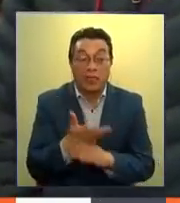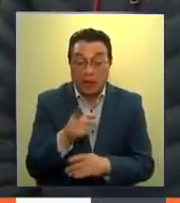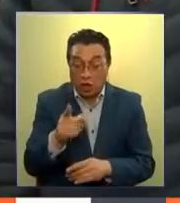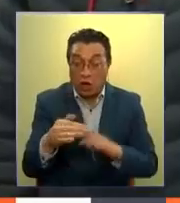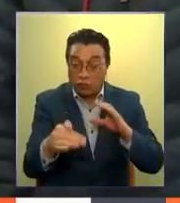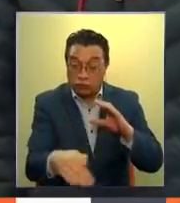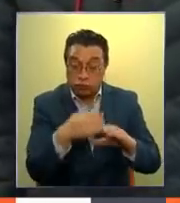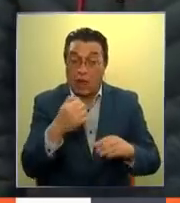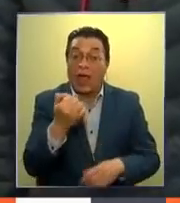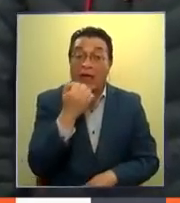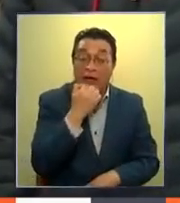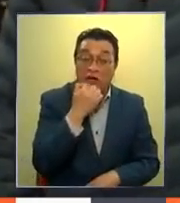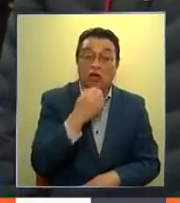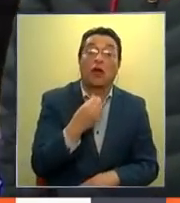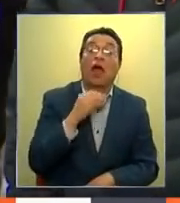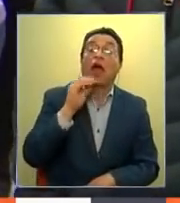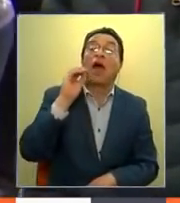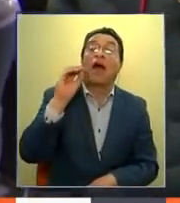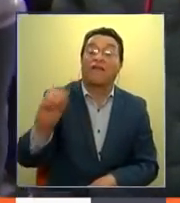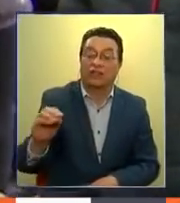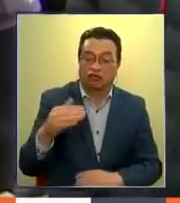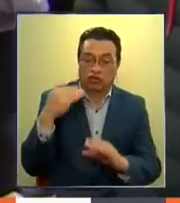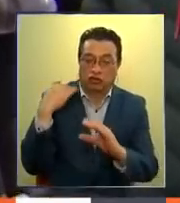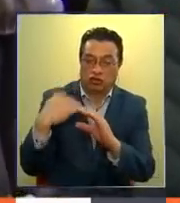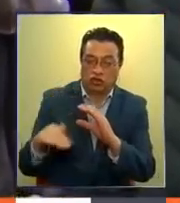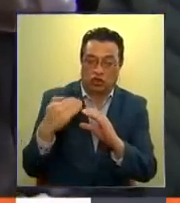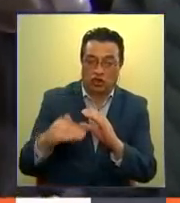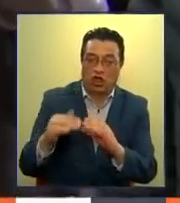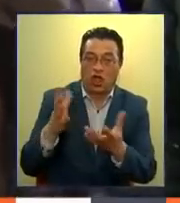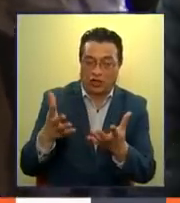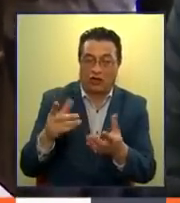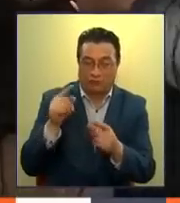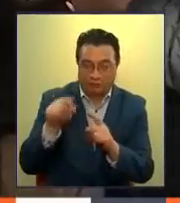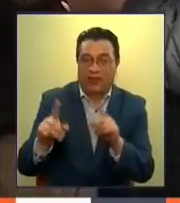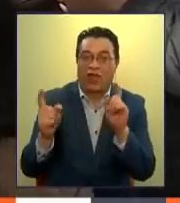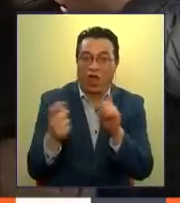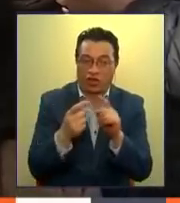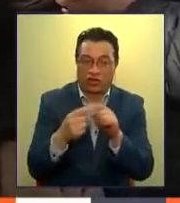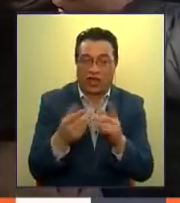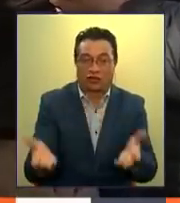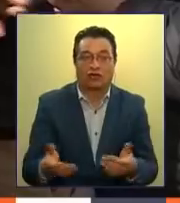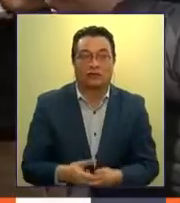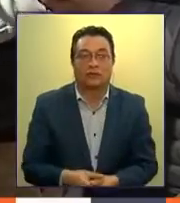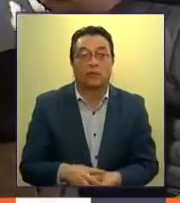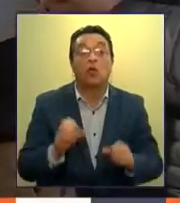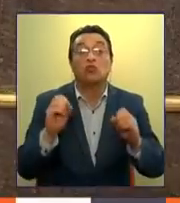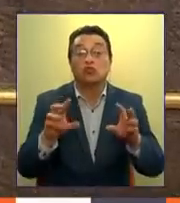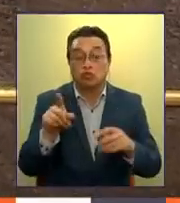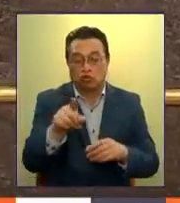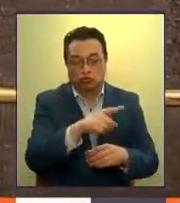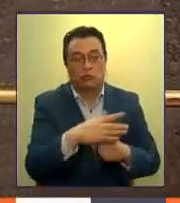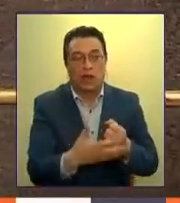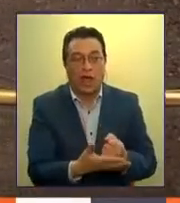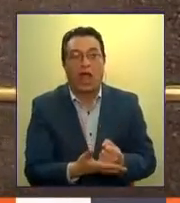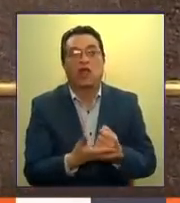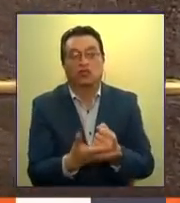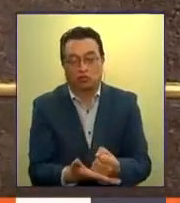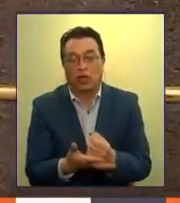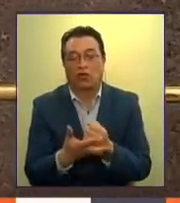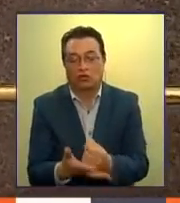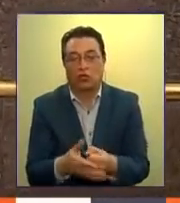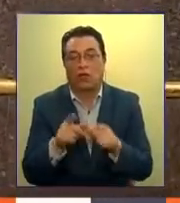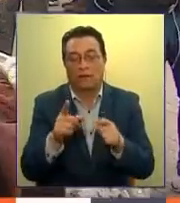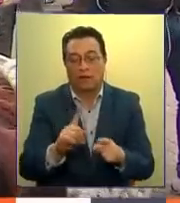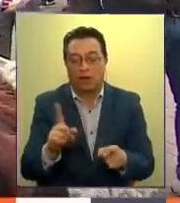algún error, van a tomar ese correo electrónico como contacto. Y por eso muchos ayudaban, porque el llamado era a no